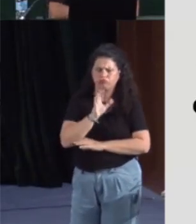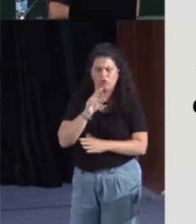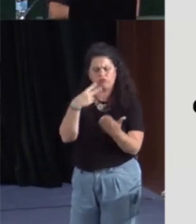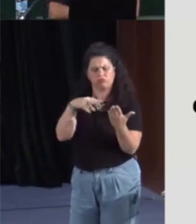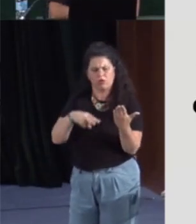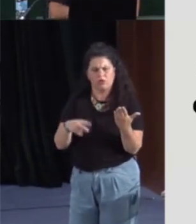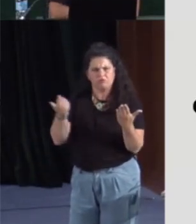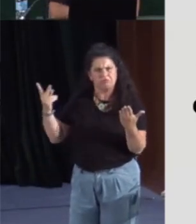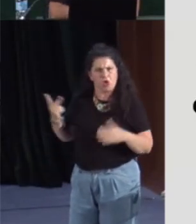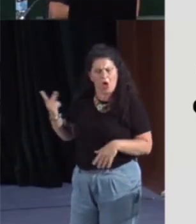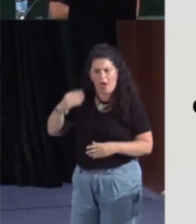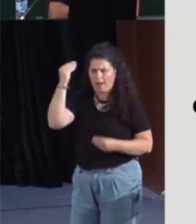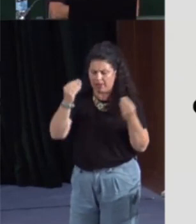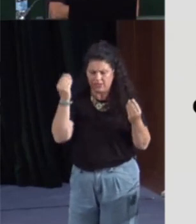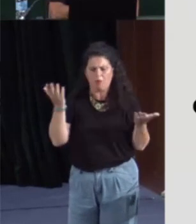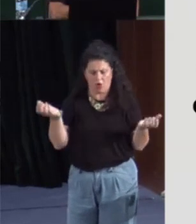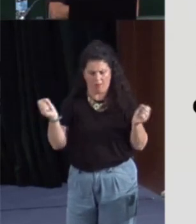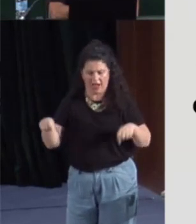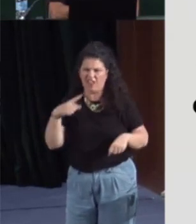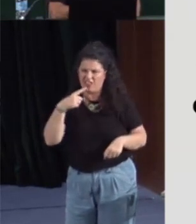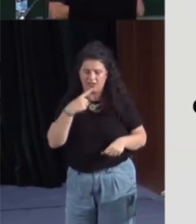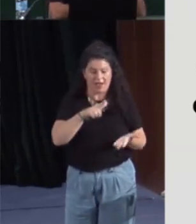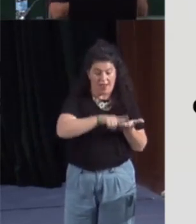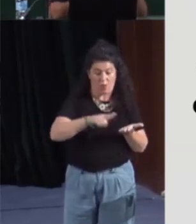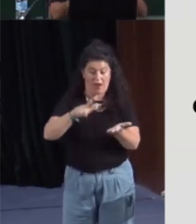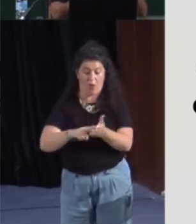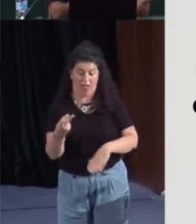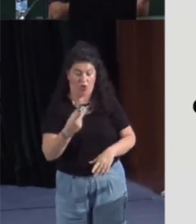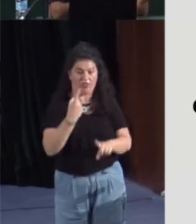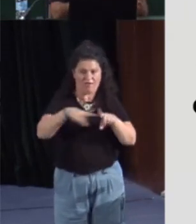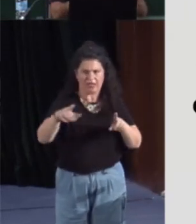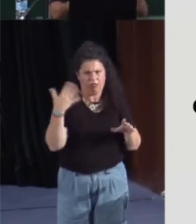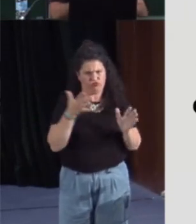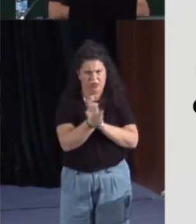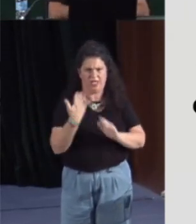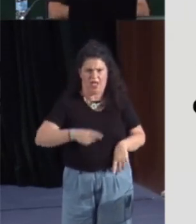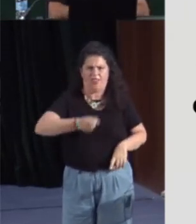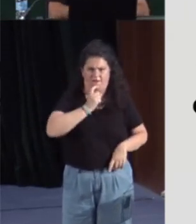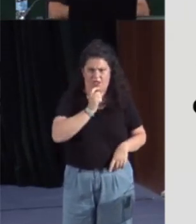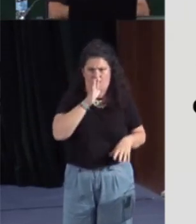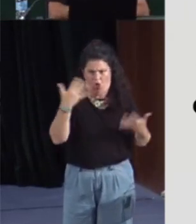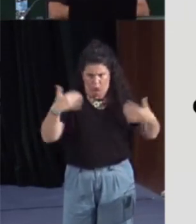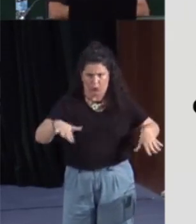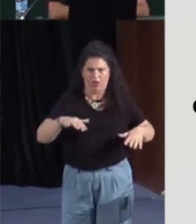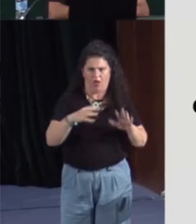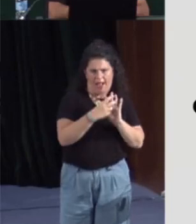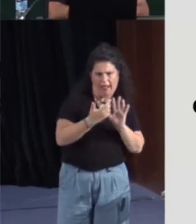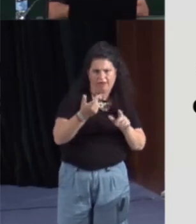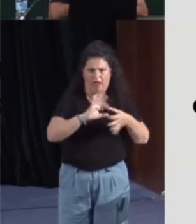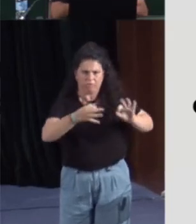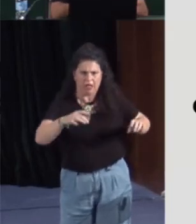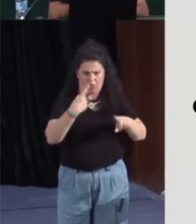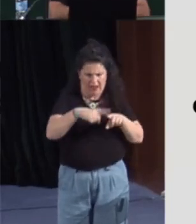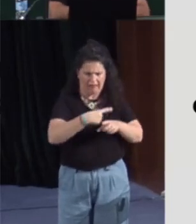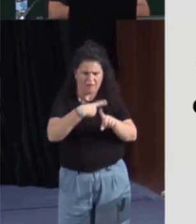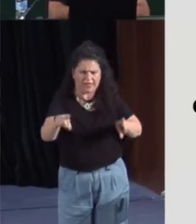planteamos qué ocurriría cuando no solo existe una diferencia cultural, como puede haber entre lenguas orales, ¿no?, sino que también cuando el